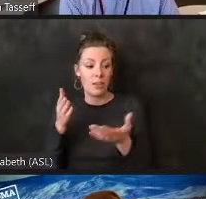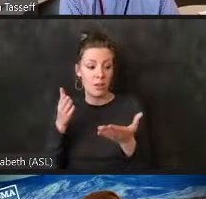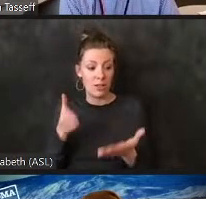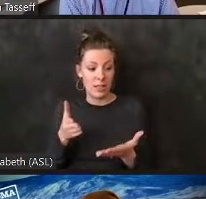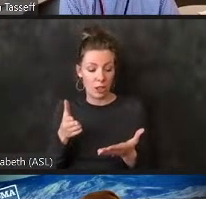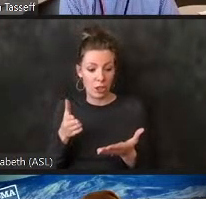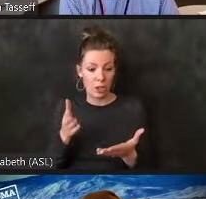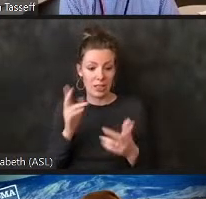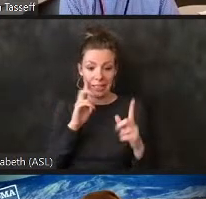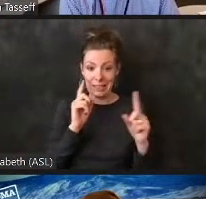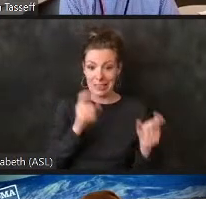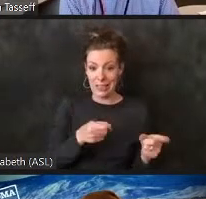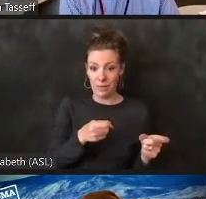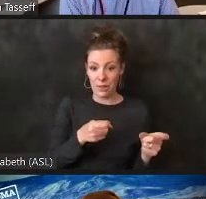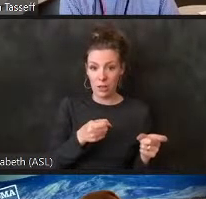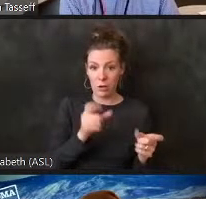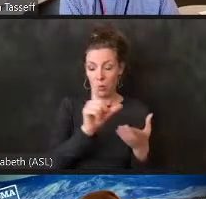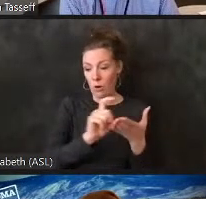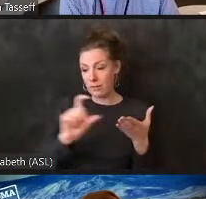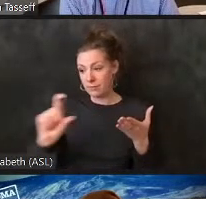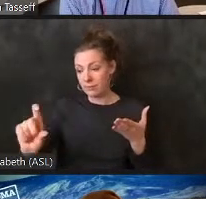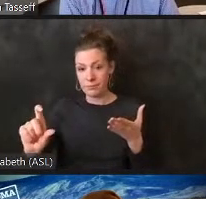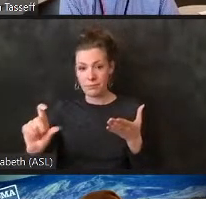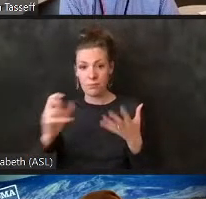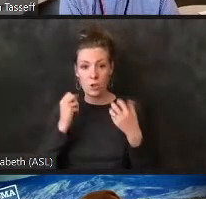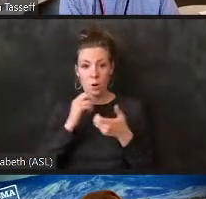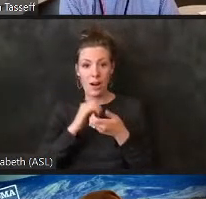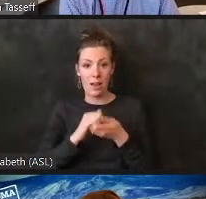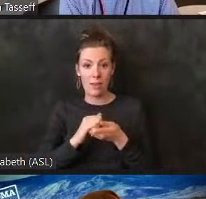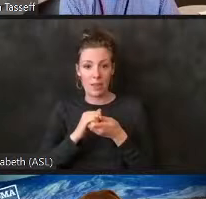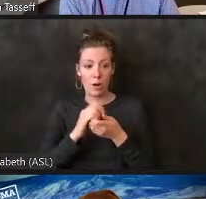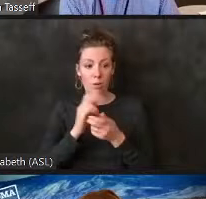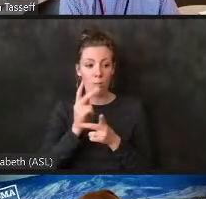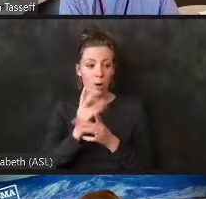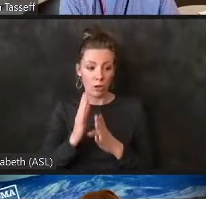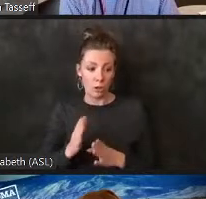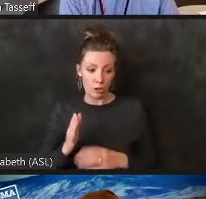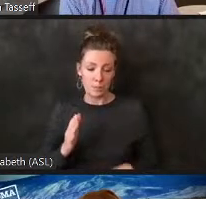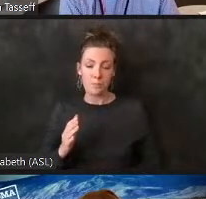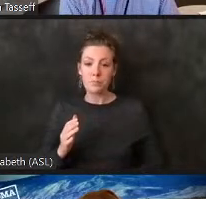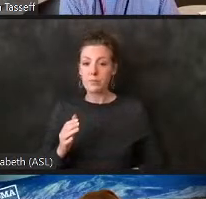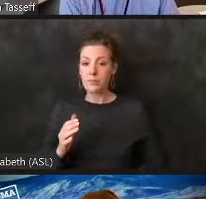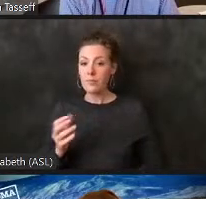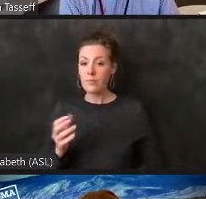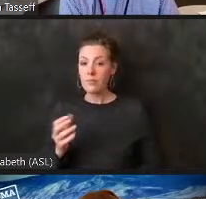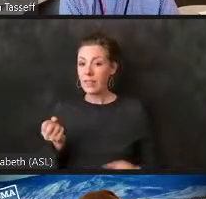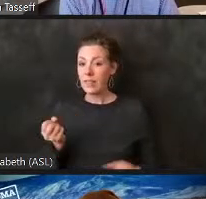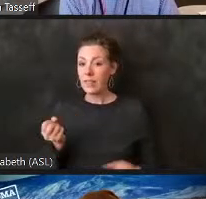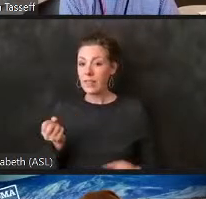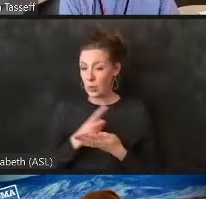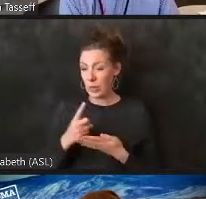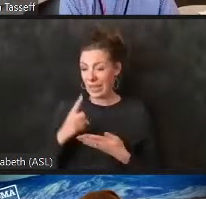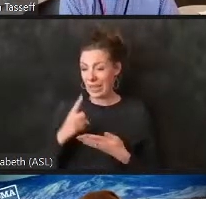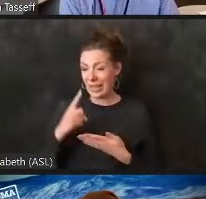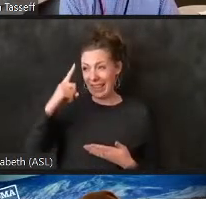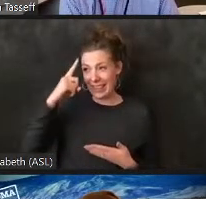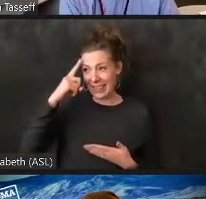Estamos tratando de trabajar bastante duro para tener contabilidad de qué es lo que cuántas estamos